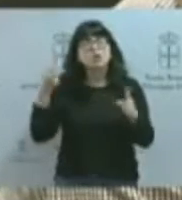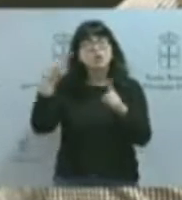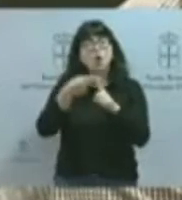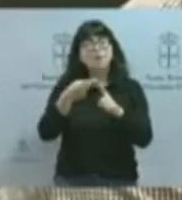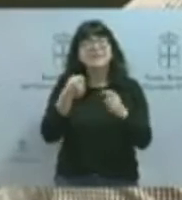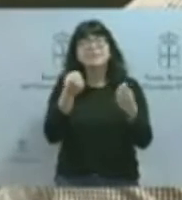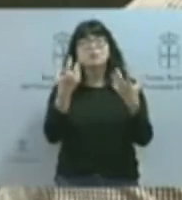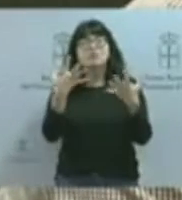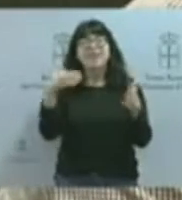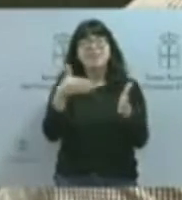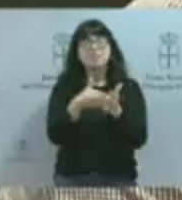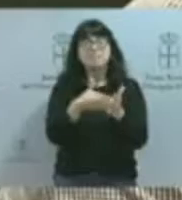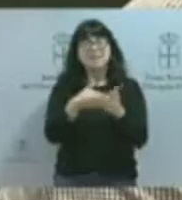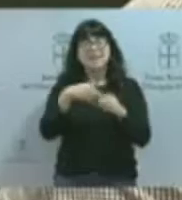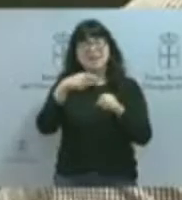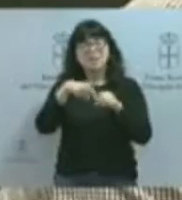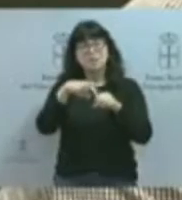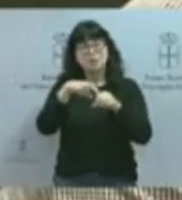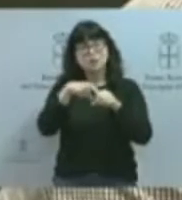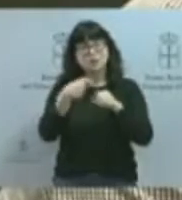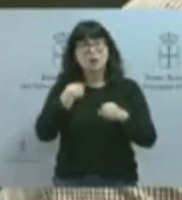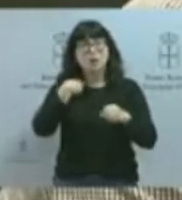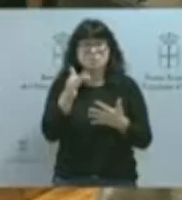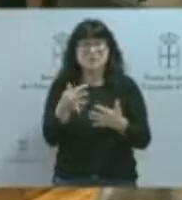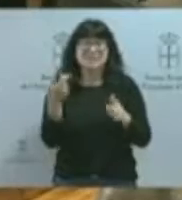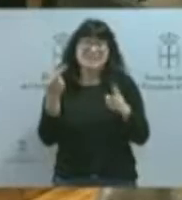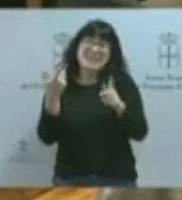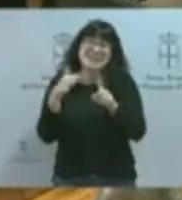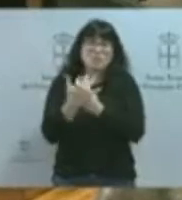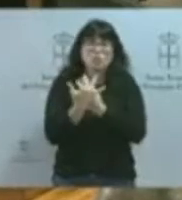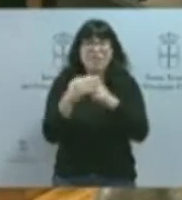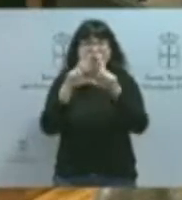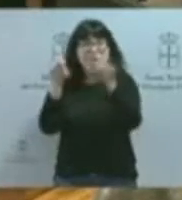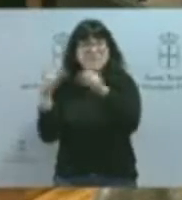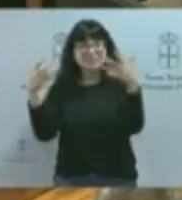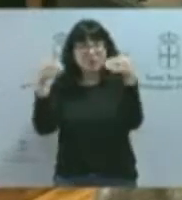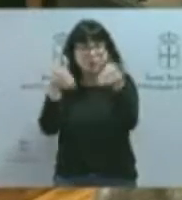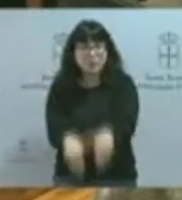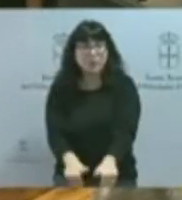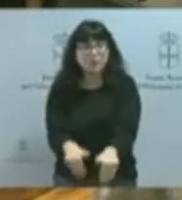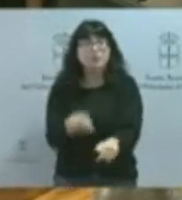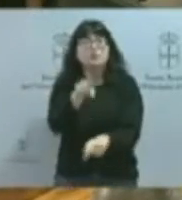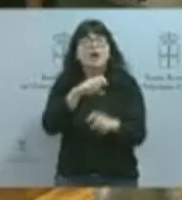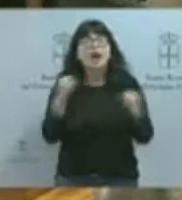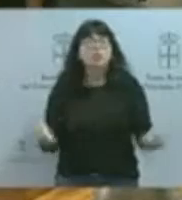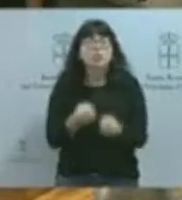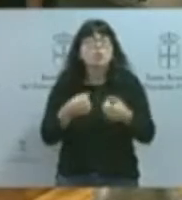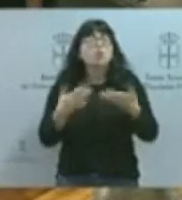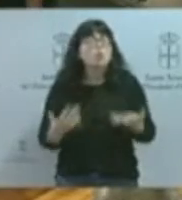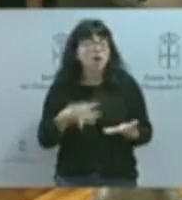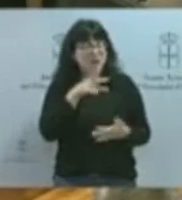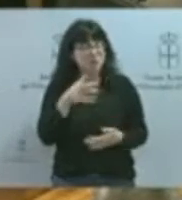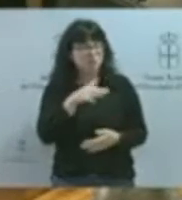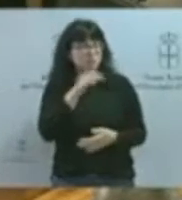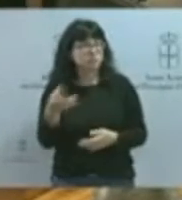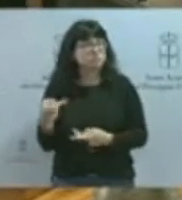y la situación de permanente amenaza que padecen nuestras empresas? Señora Gil, efectivamente dice bien, ha sido una pérdida de casi